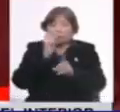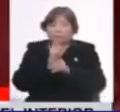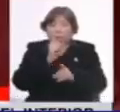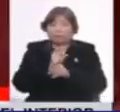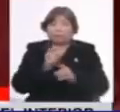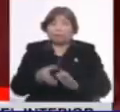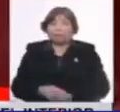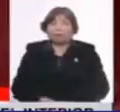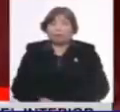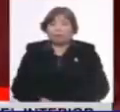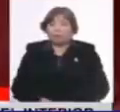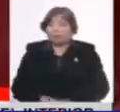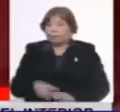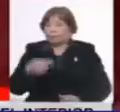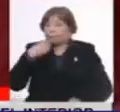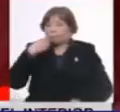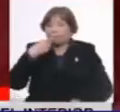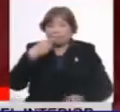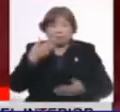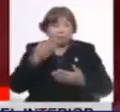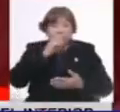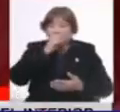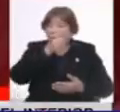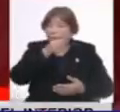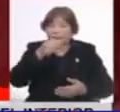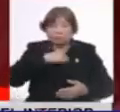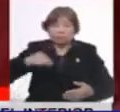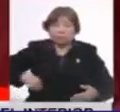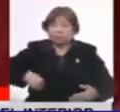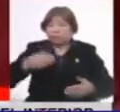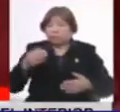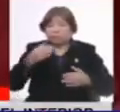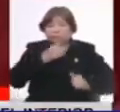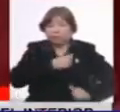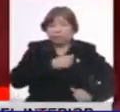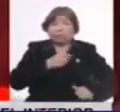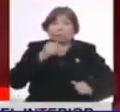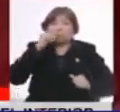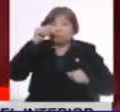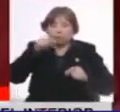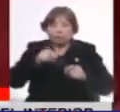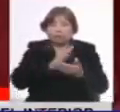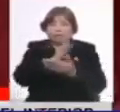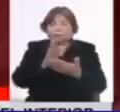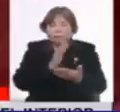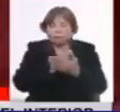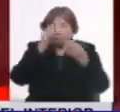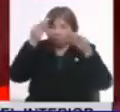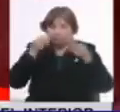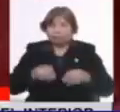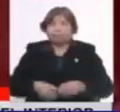Permanentemente he manifestado a los ministros del Interior que este es el problema